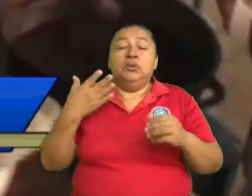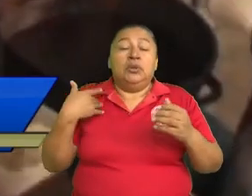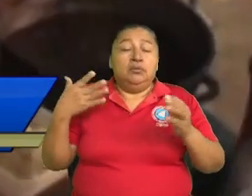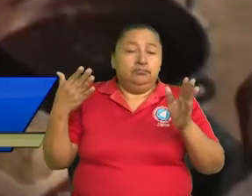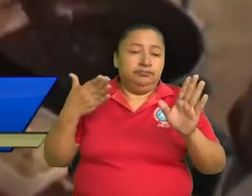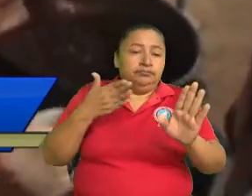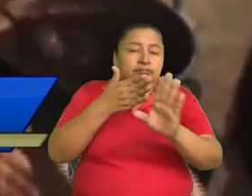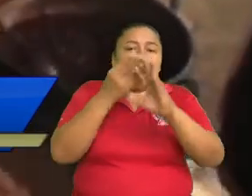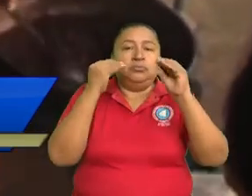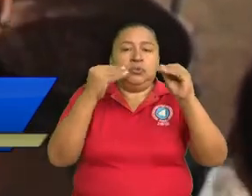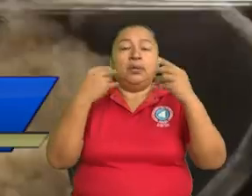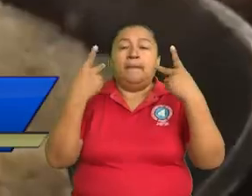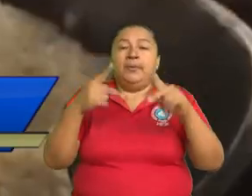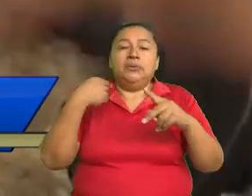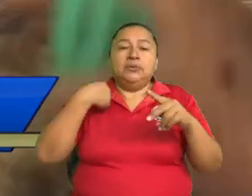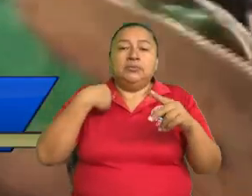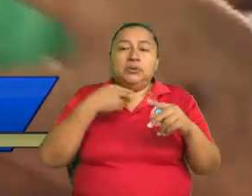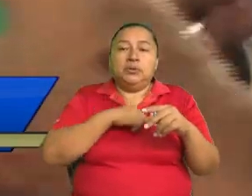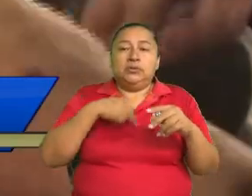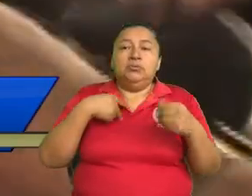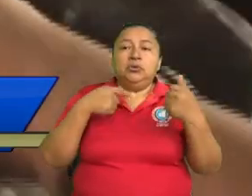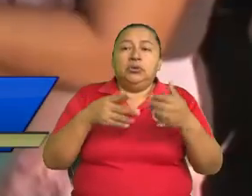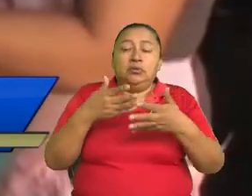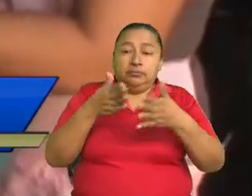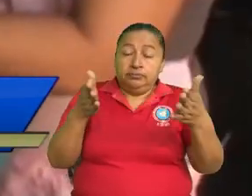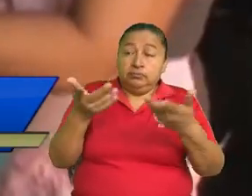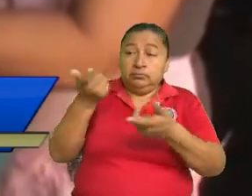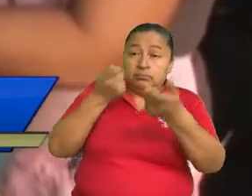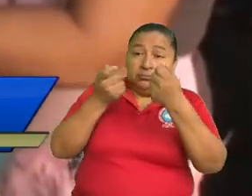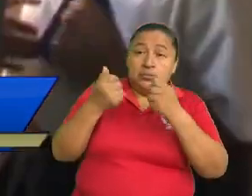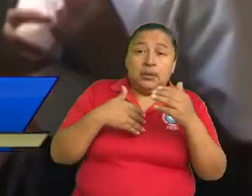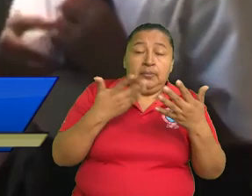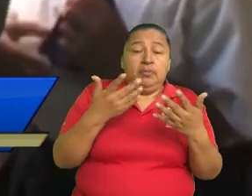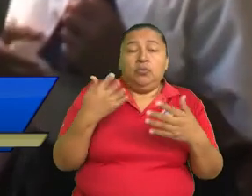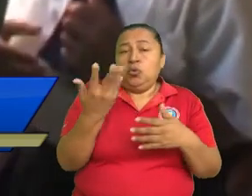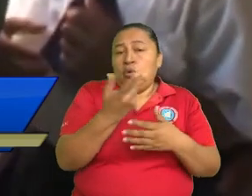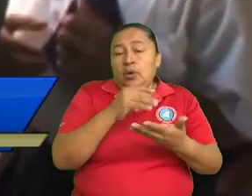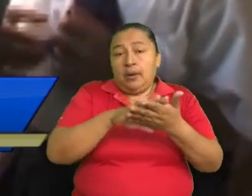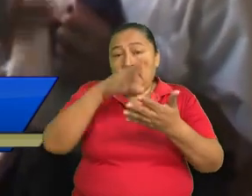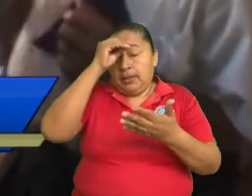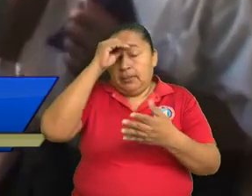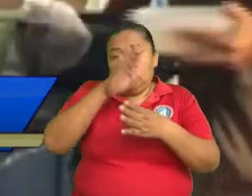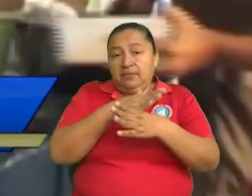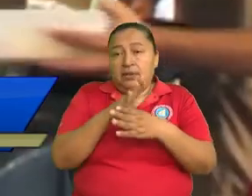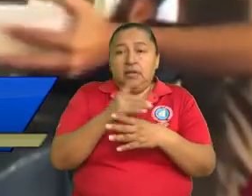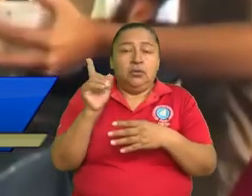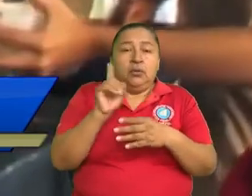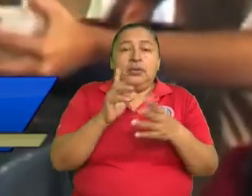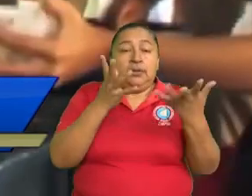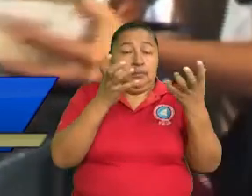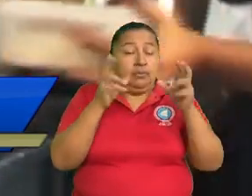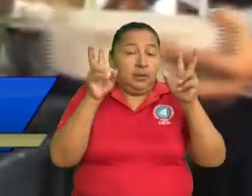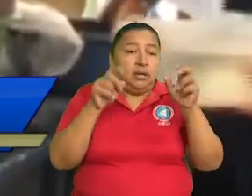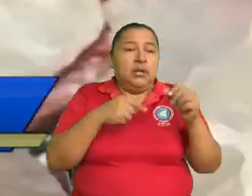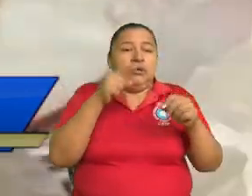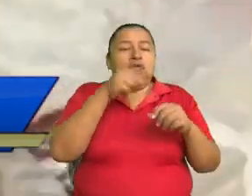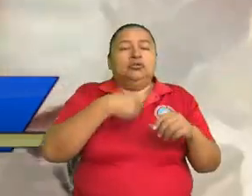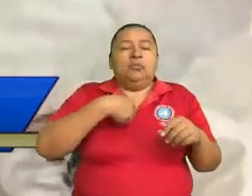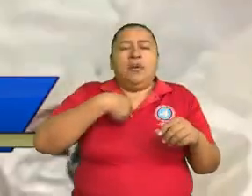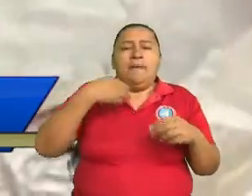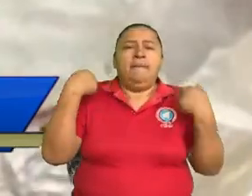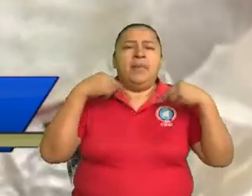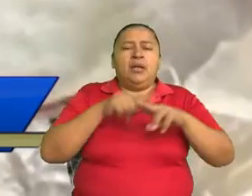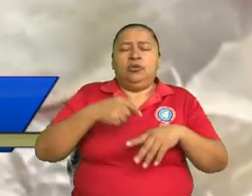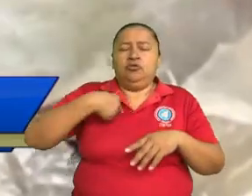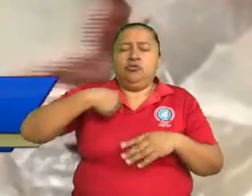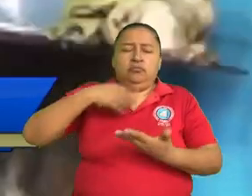educativo, pero siempre que lo estamos haciendo, estamos abiertos a aprender también. Todos claro, aprendemos. O sea, ya no es el tema de que el maestro es el que da la